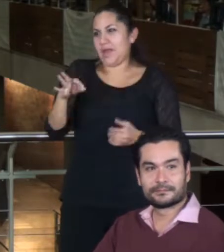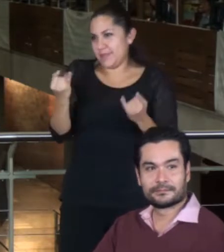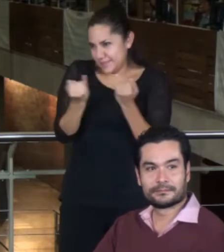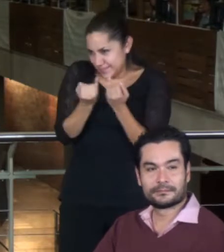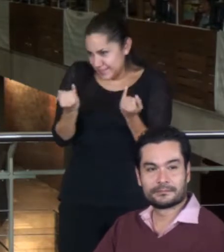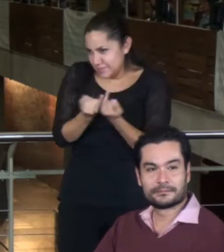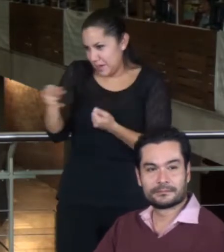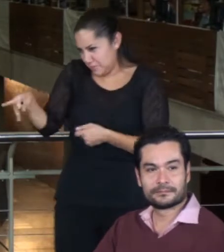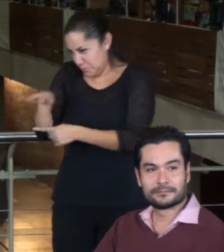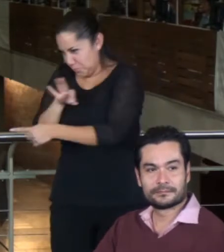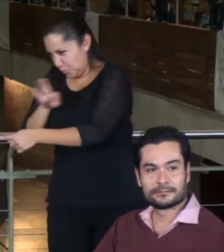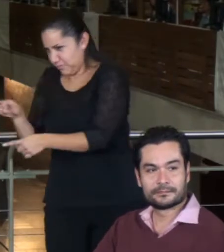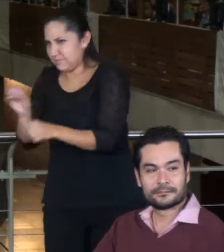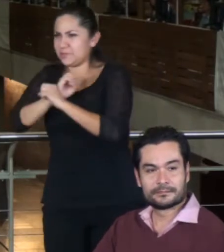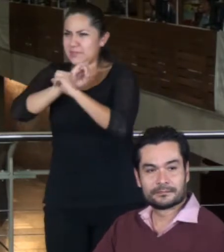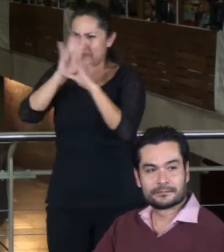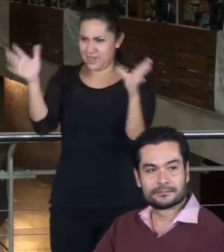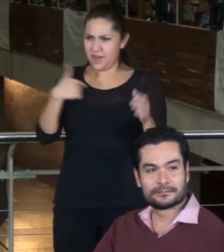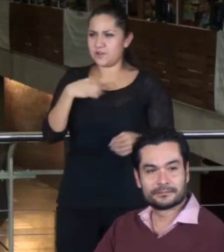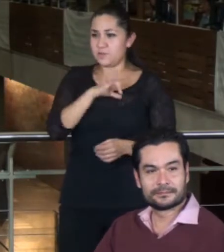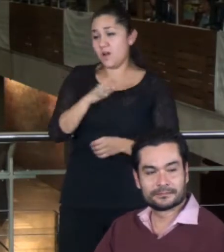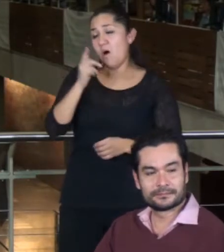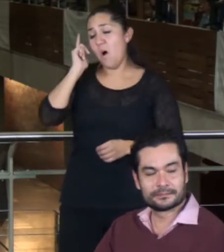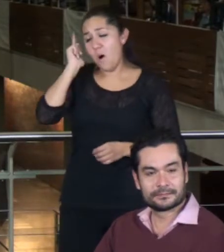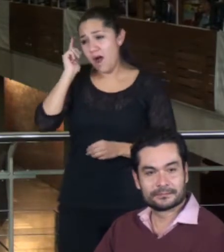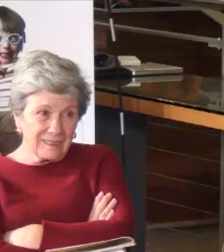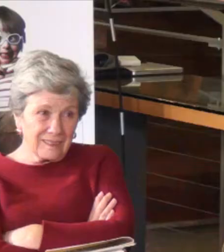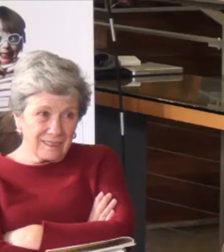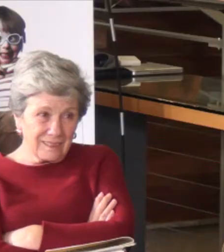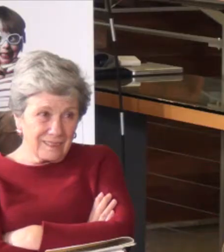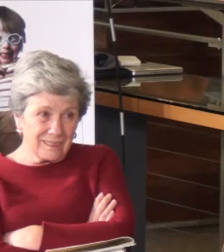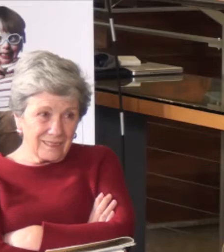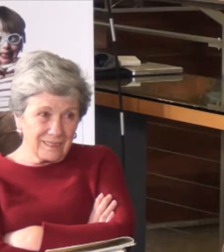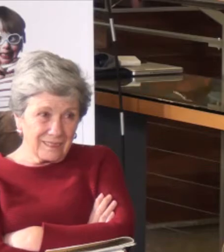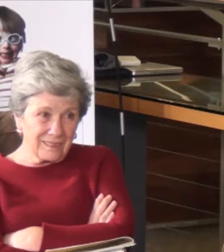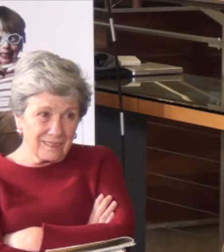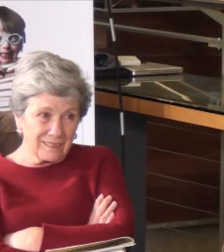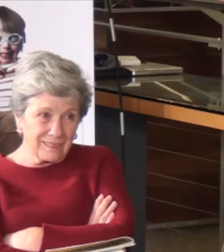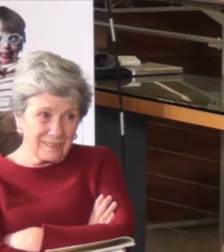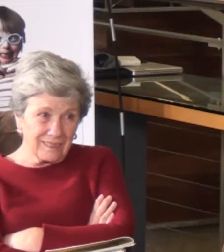y sin cambiar el mundo poco a poco conociéndonos